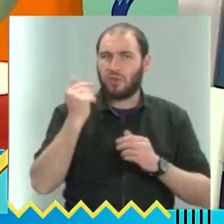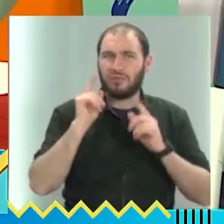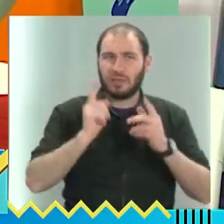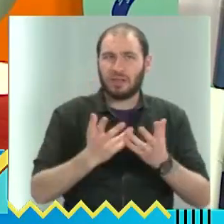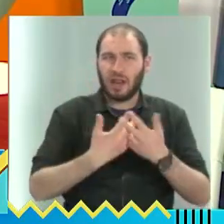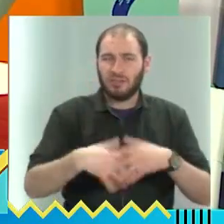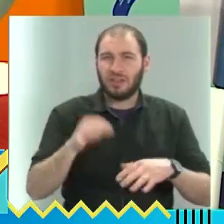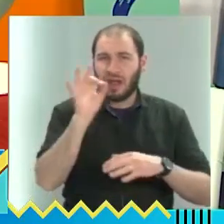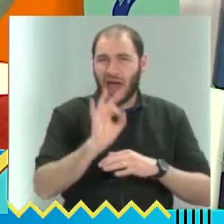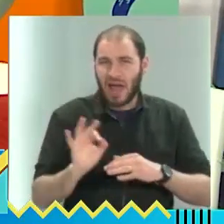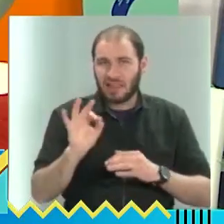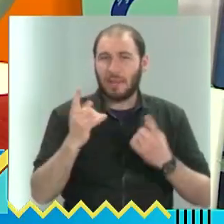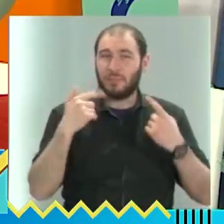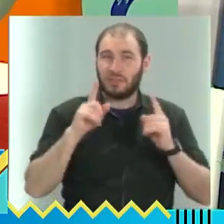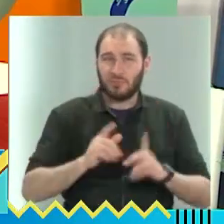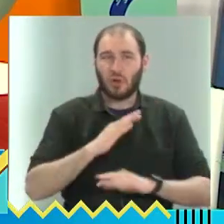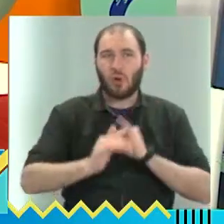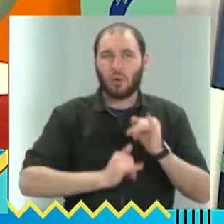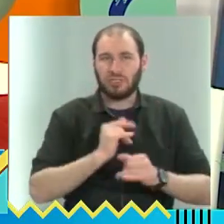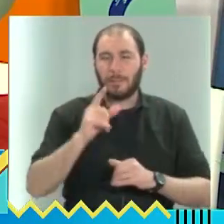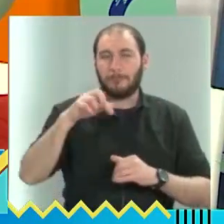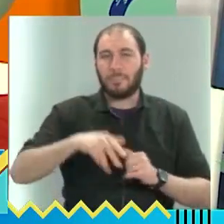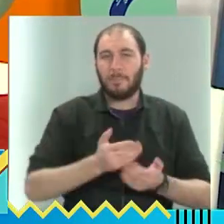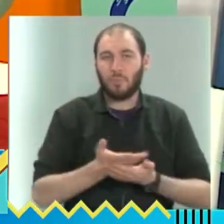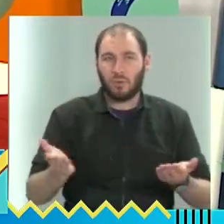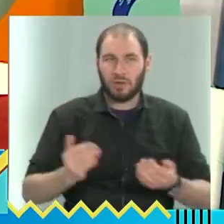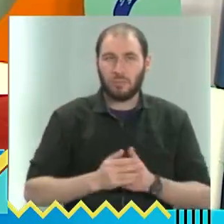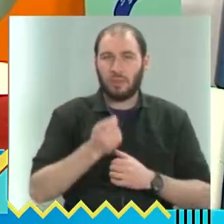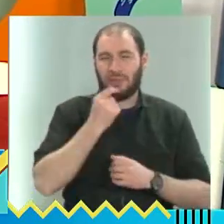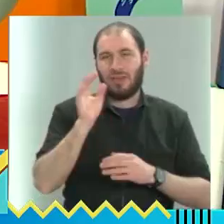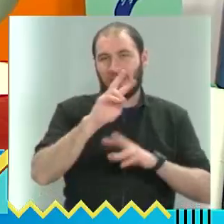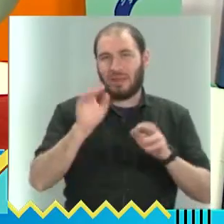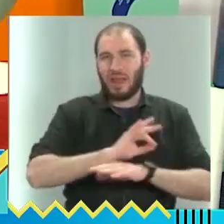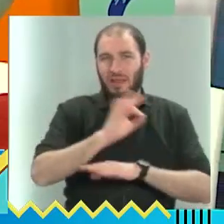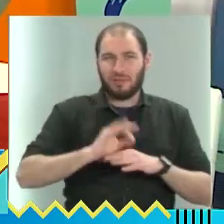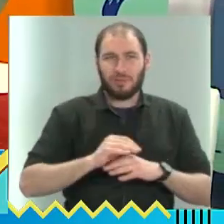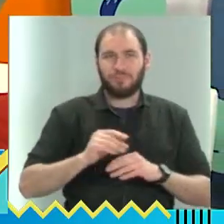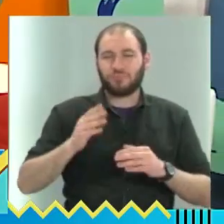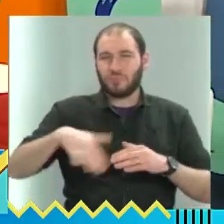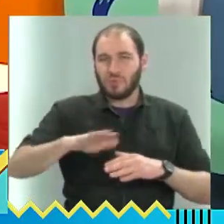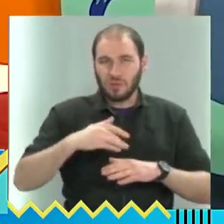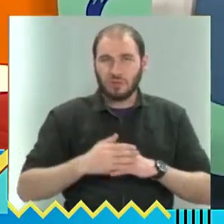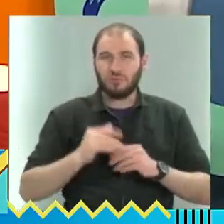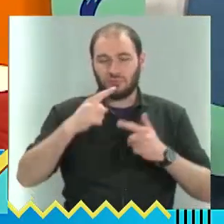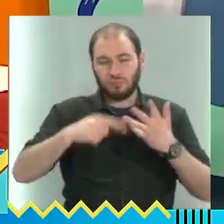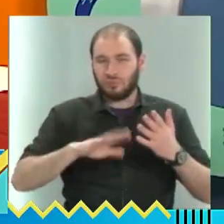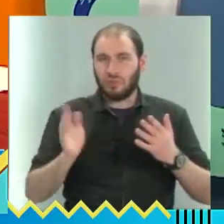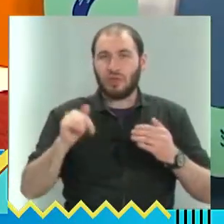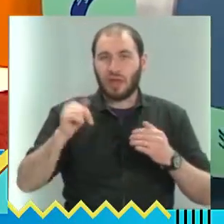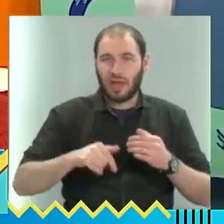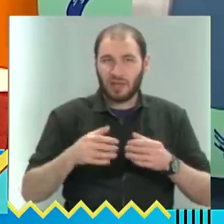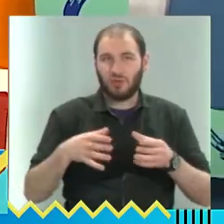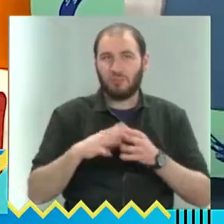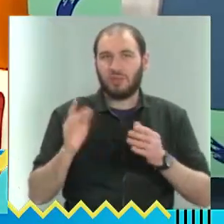la asocia al arte, pero también hablamos de políticas públicas si hablamos de arquitectura, ¿sí? Así de es. urbanismo. Bueno, todo eso, este